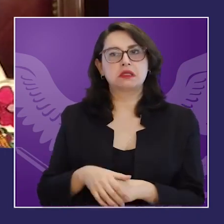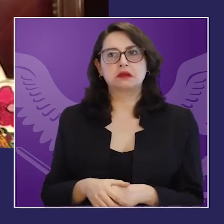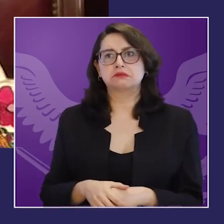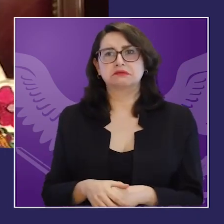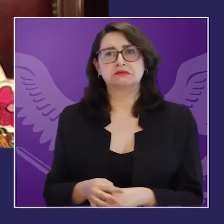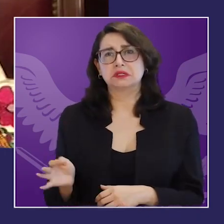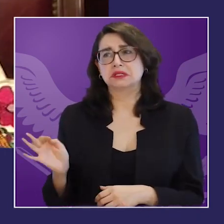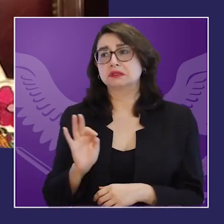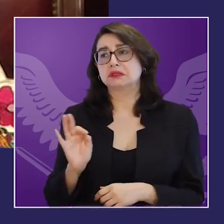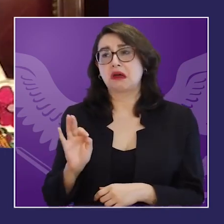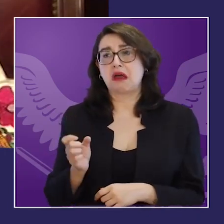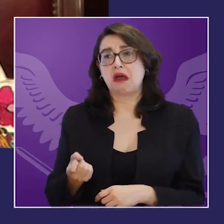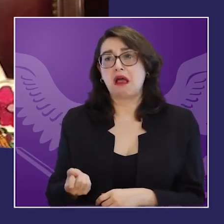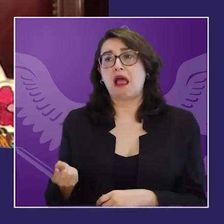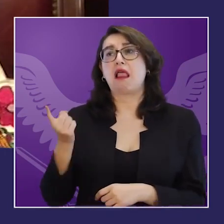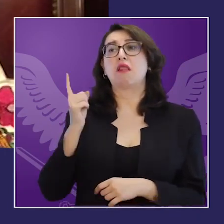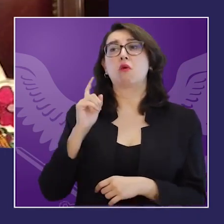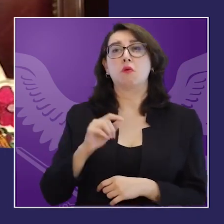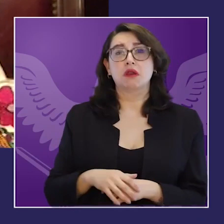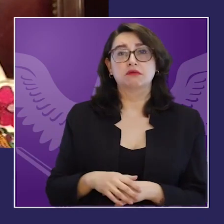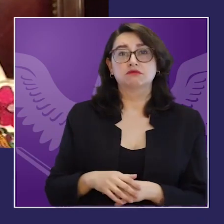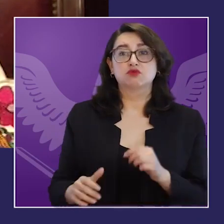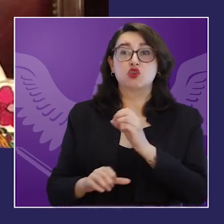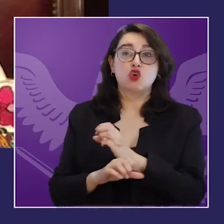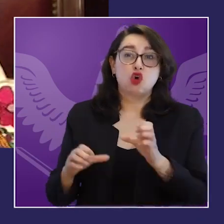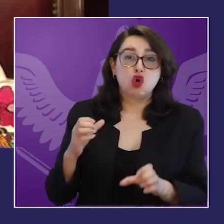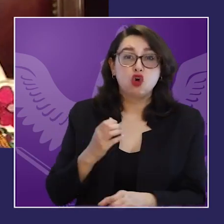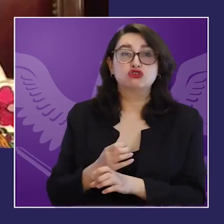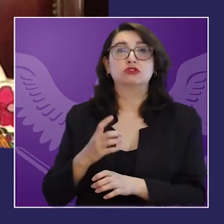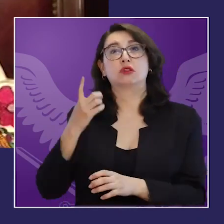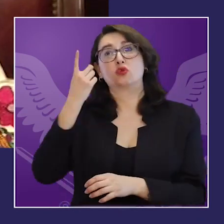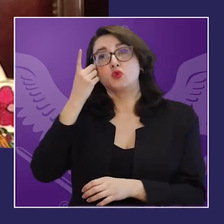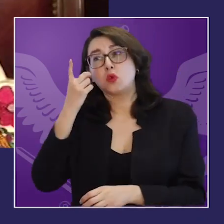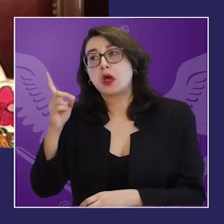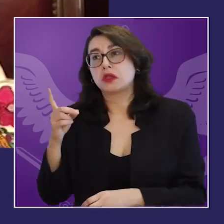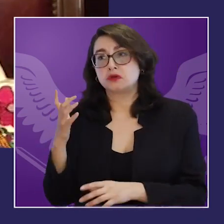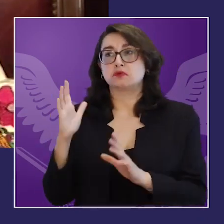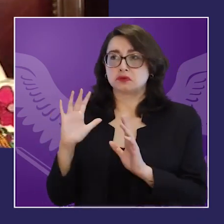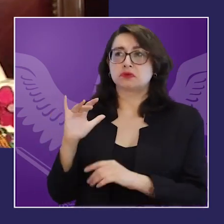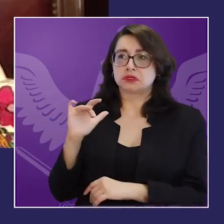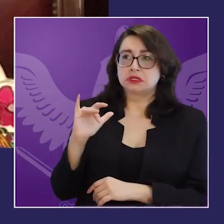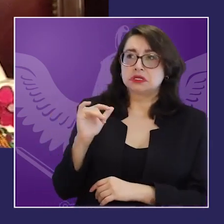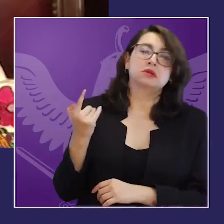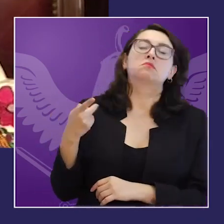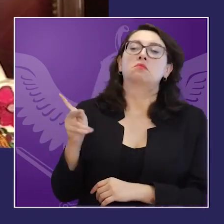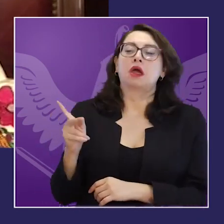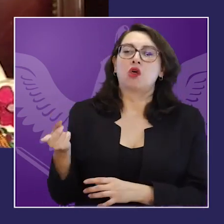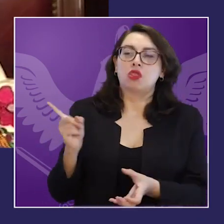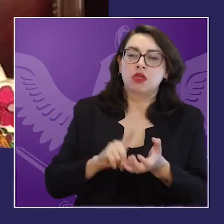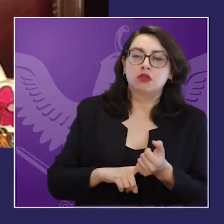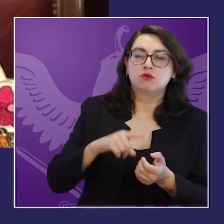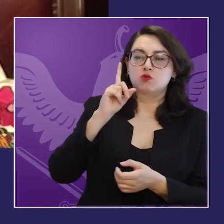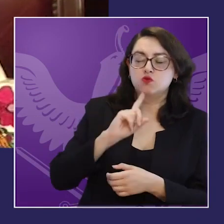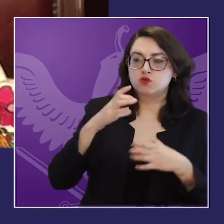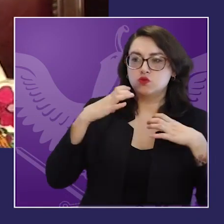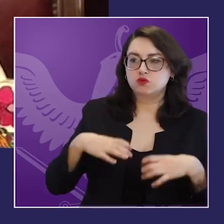que quizás tiene que ver con restitución de las cosas, de sus pertenencias o ese tipo de cosas, pero no más que eso. Y